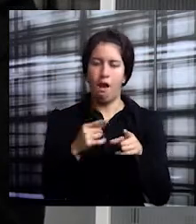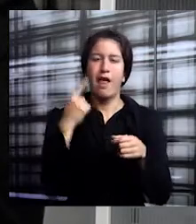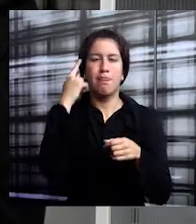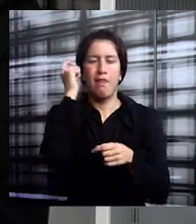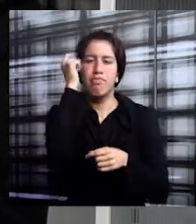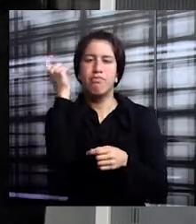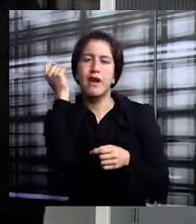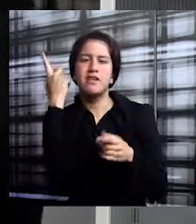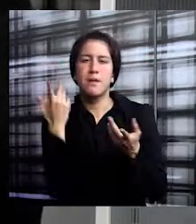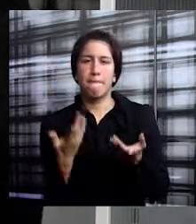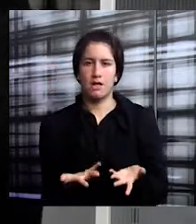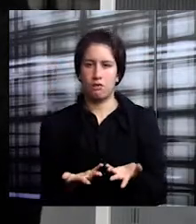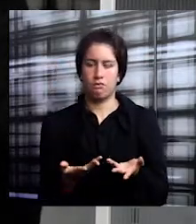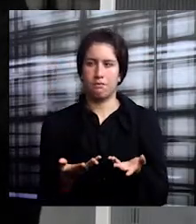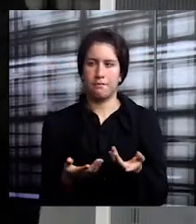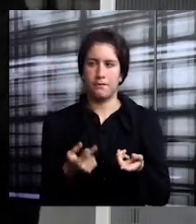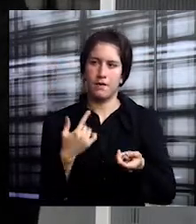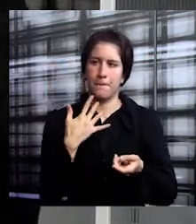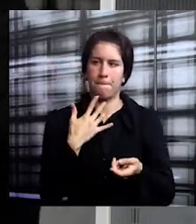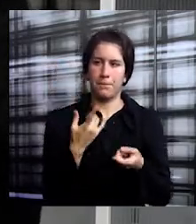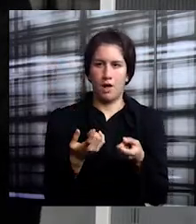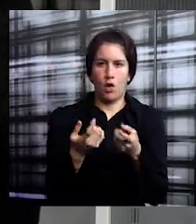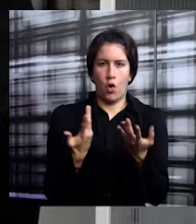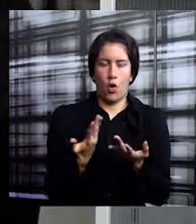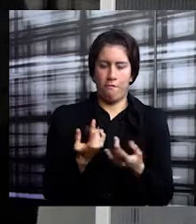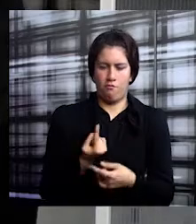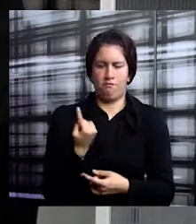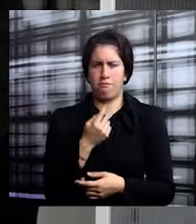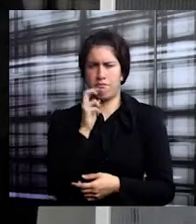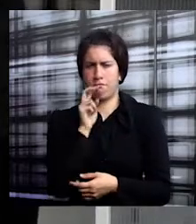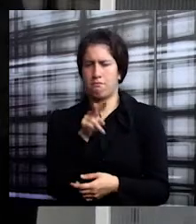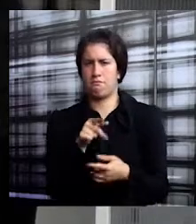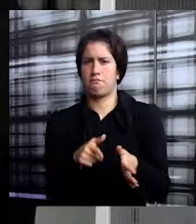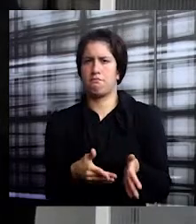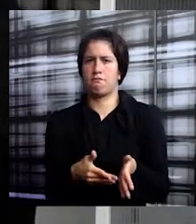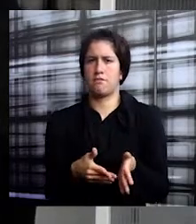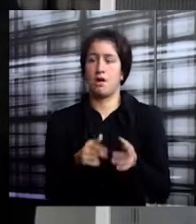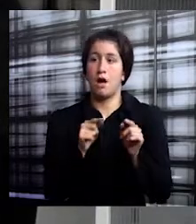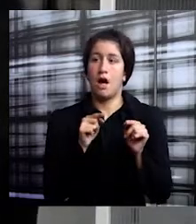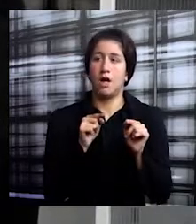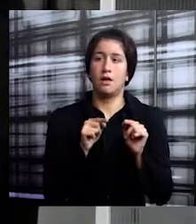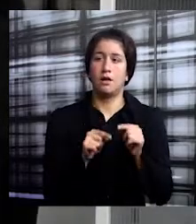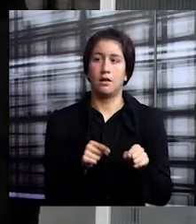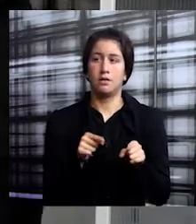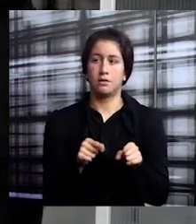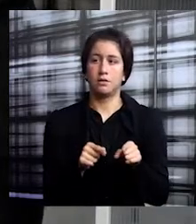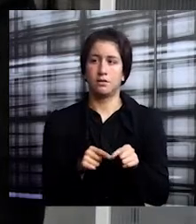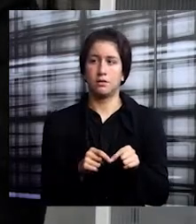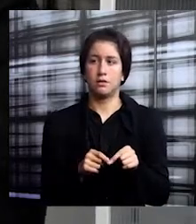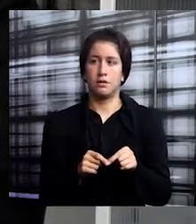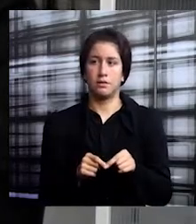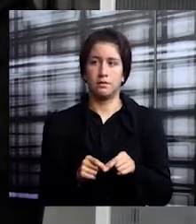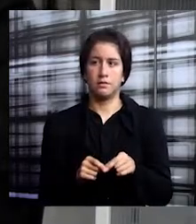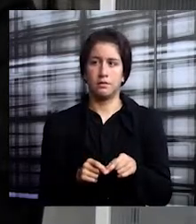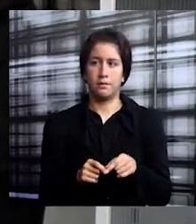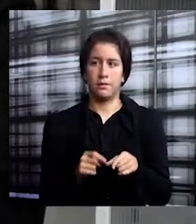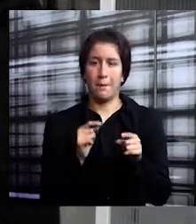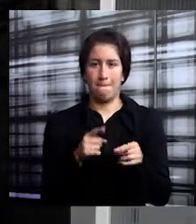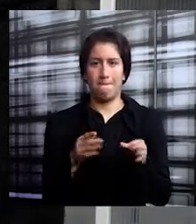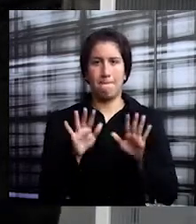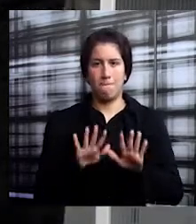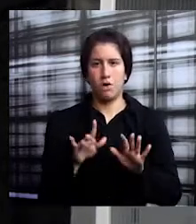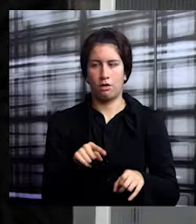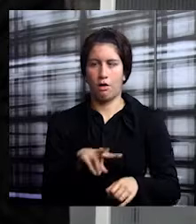entendimiento, por lo menos llevó a esto. Y eso incluso alzó algunas voces que decían, bueno, pero si mientras en Valparaíso la Corte de Apelaciones dice